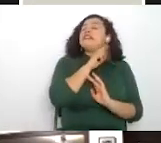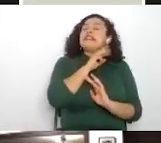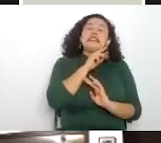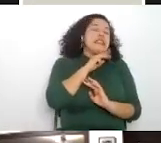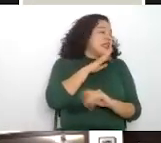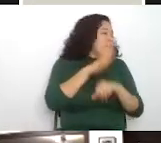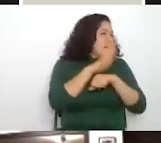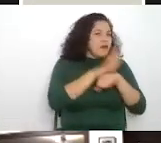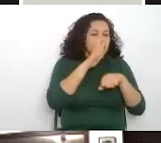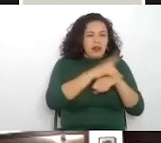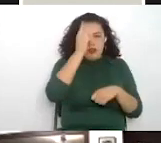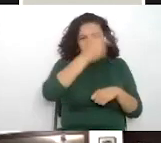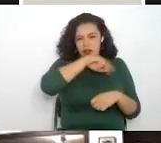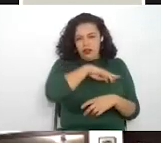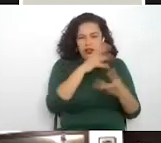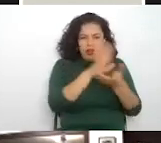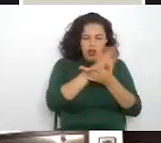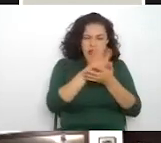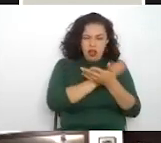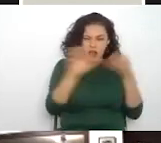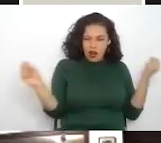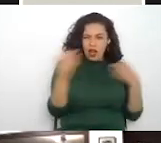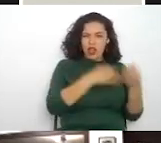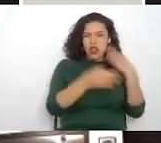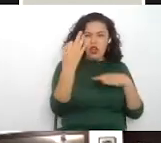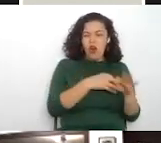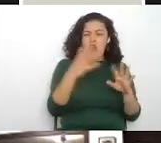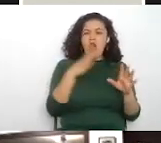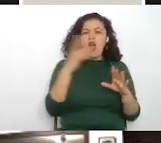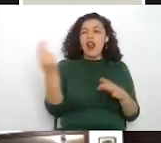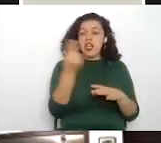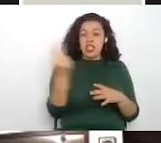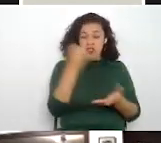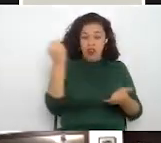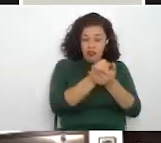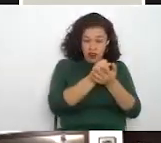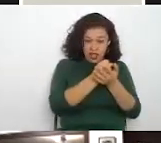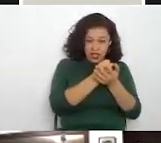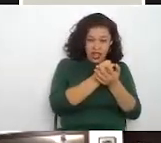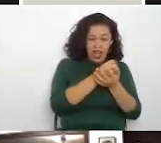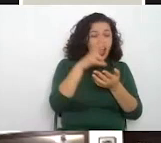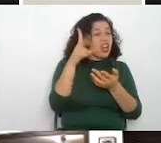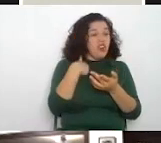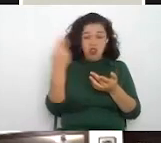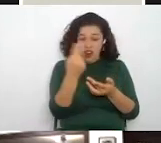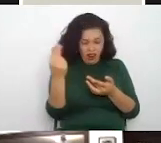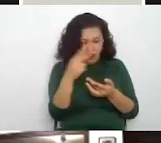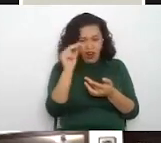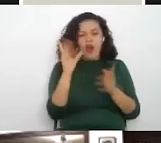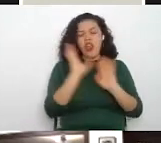que vamos a eliminar todo lo que no sea absolutamente necesario. Cualquier